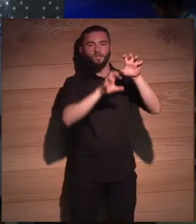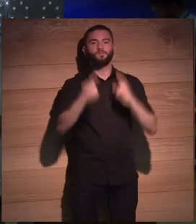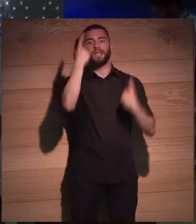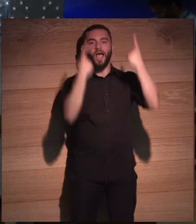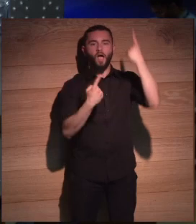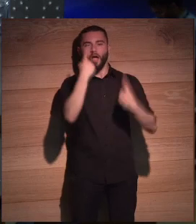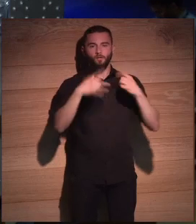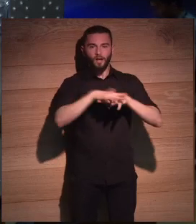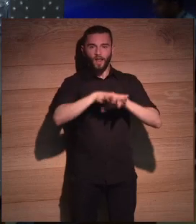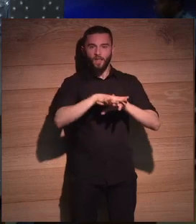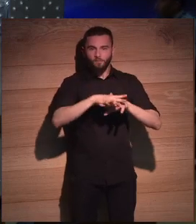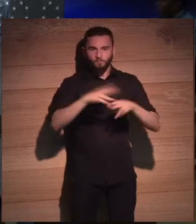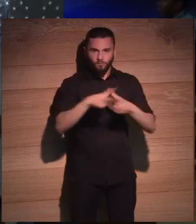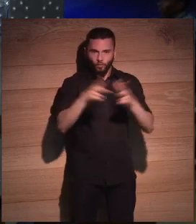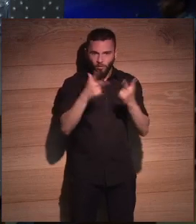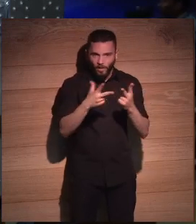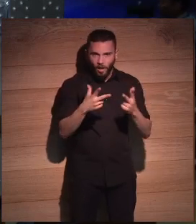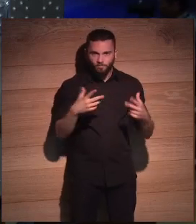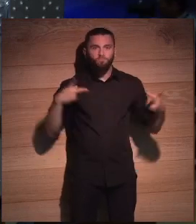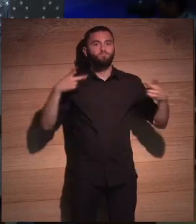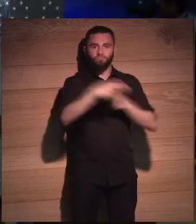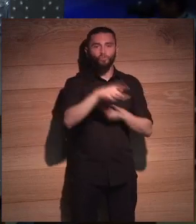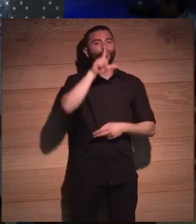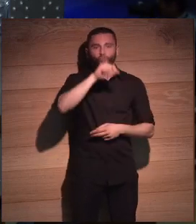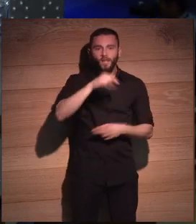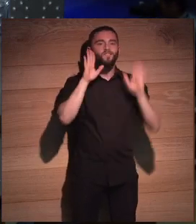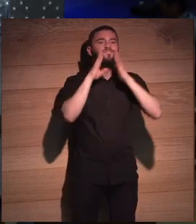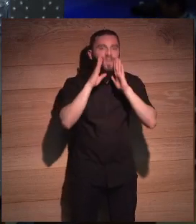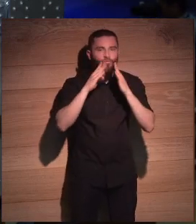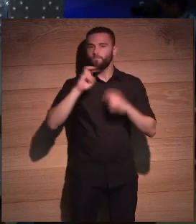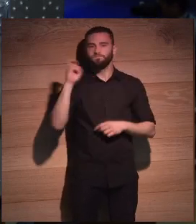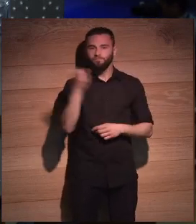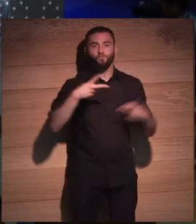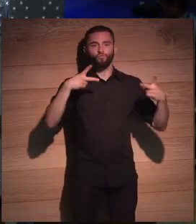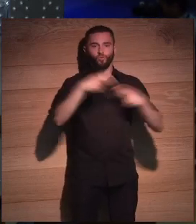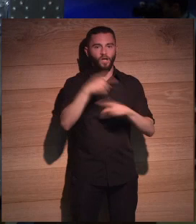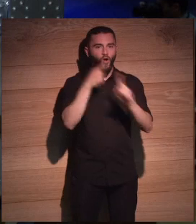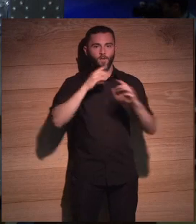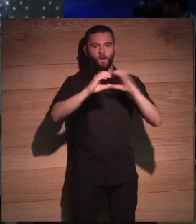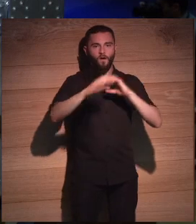se caen todas las redes sociales, ¿no? Se corta Twitter, Facebook, etcétera, ¿no? Para que no haya comunicación por ahí.